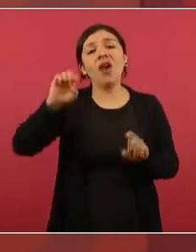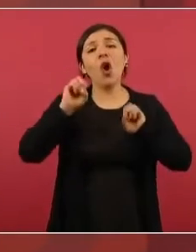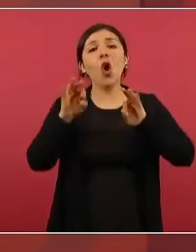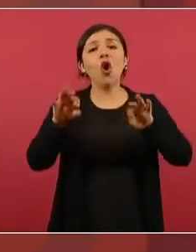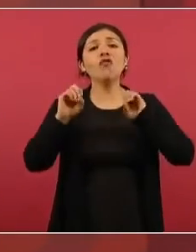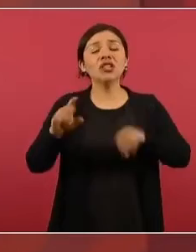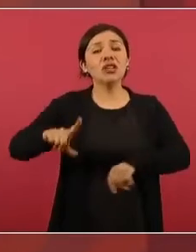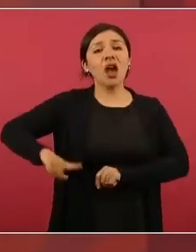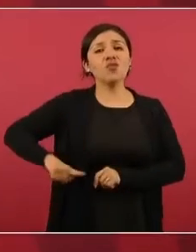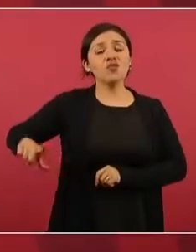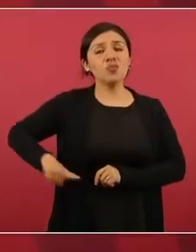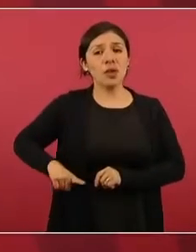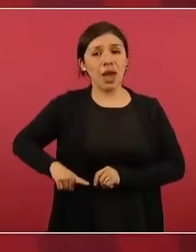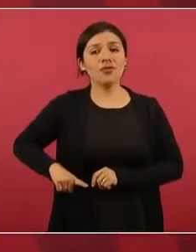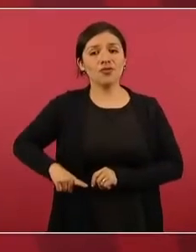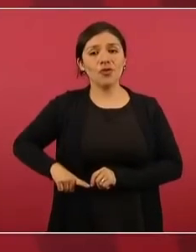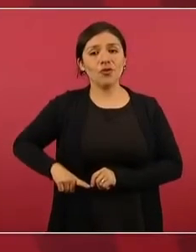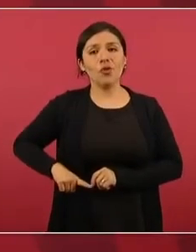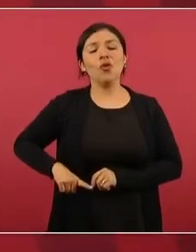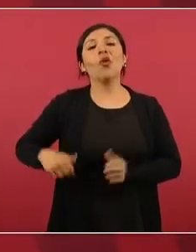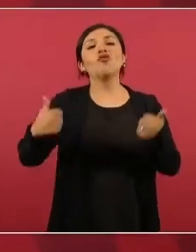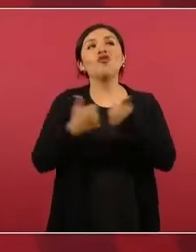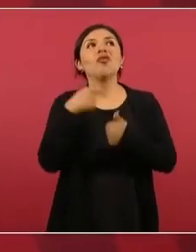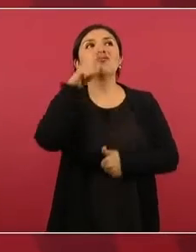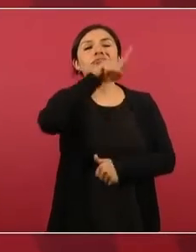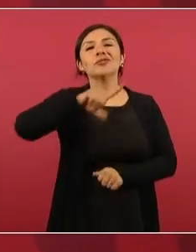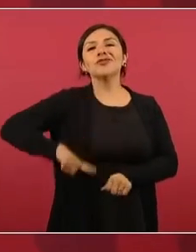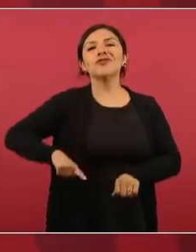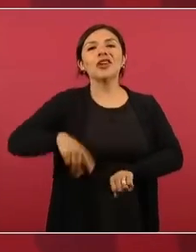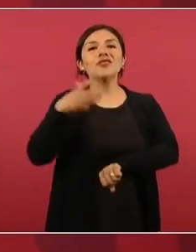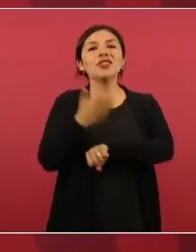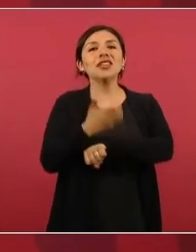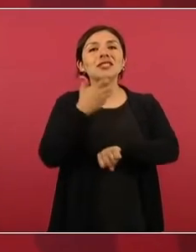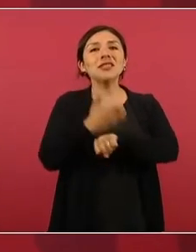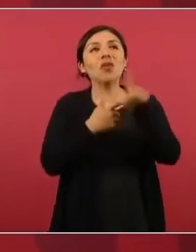de Estado del gobierno de Estados Unidos.